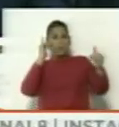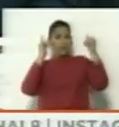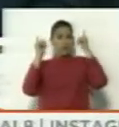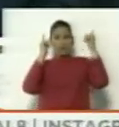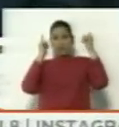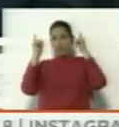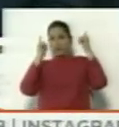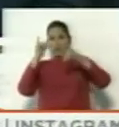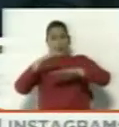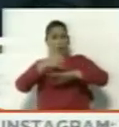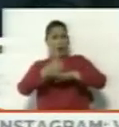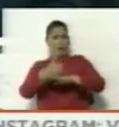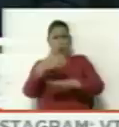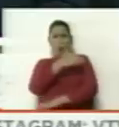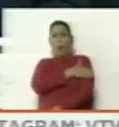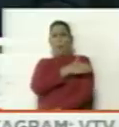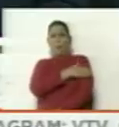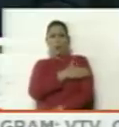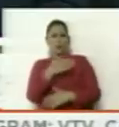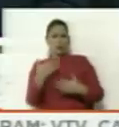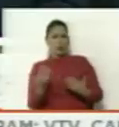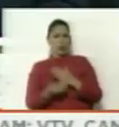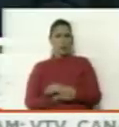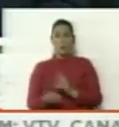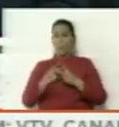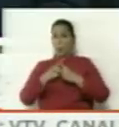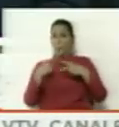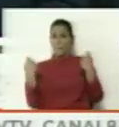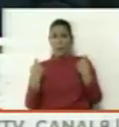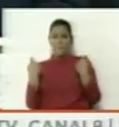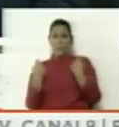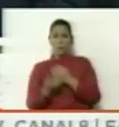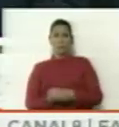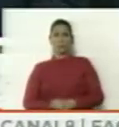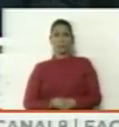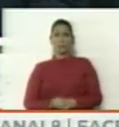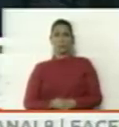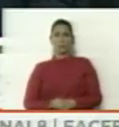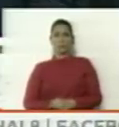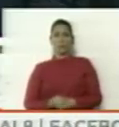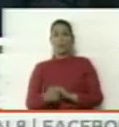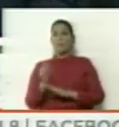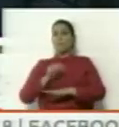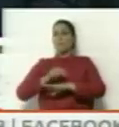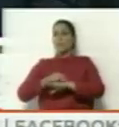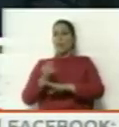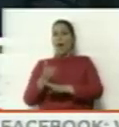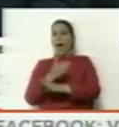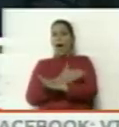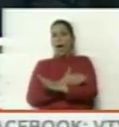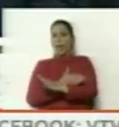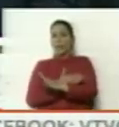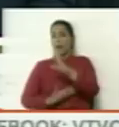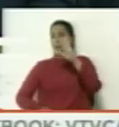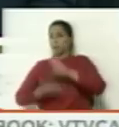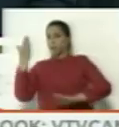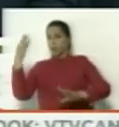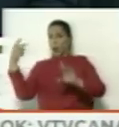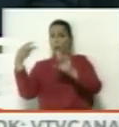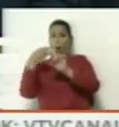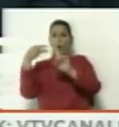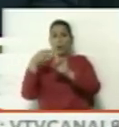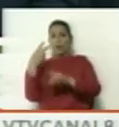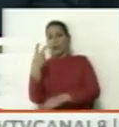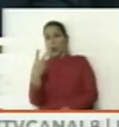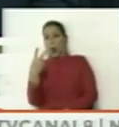los jefes de la oposición y de la derecha venezolana de Voluntad Popular en Cúcuta, minutos antes de irse a un hotel con las